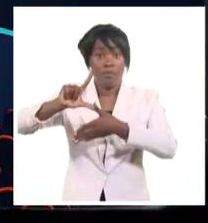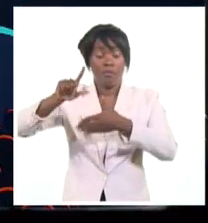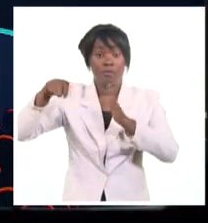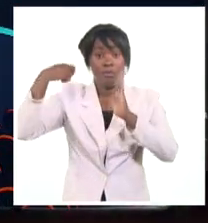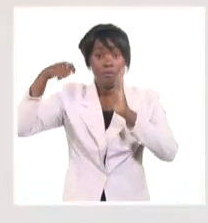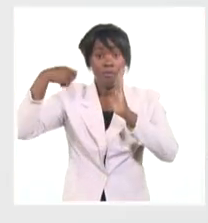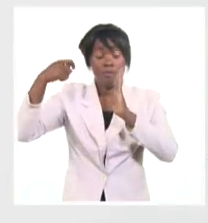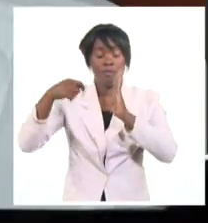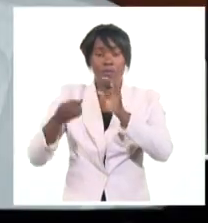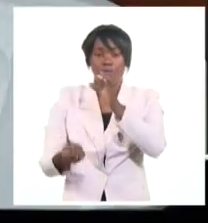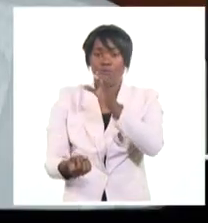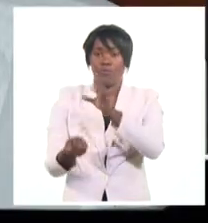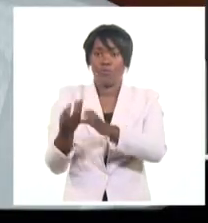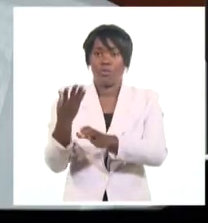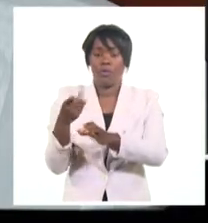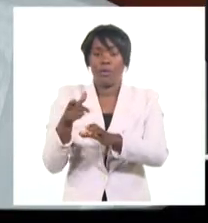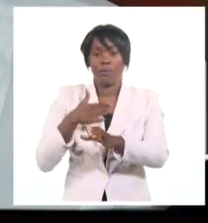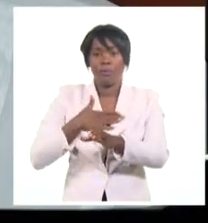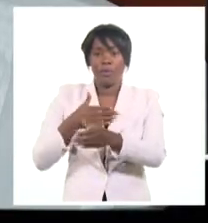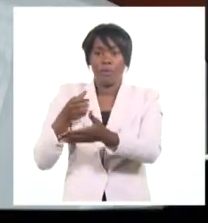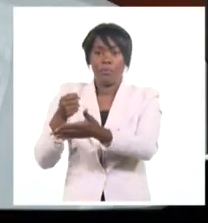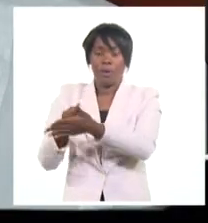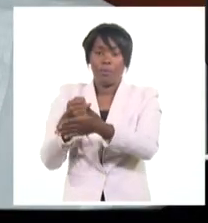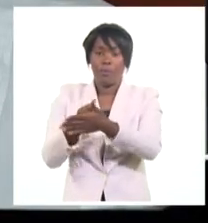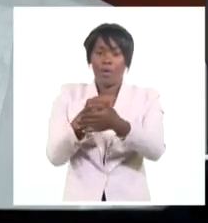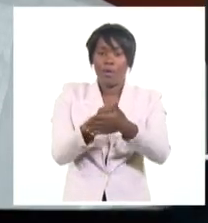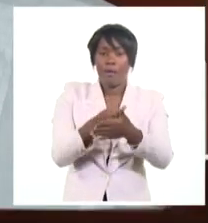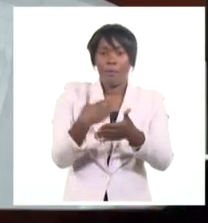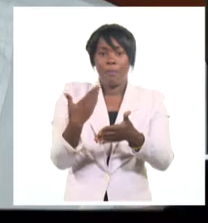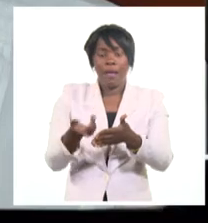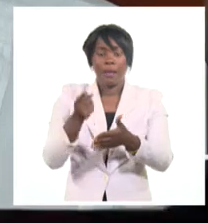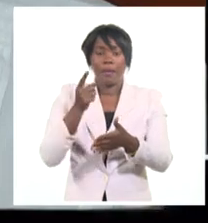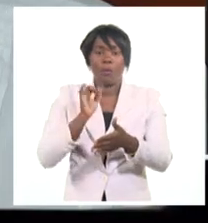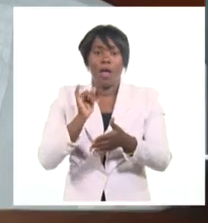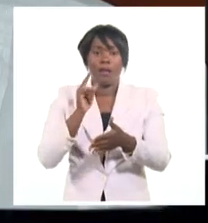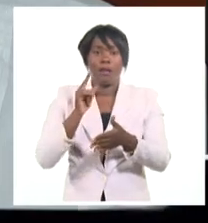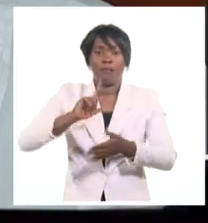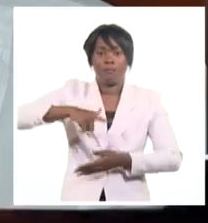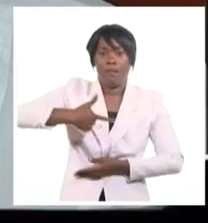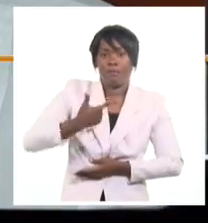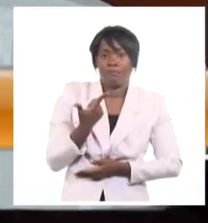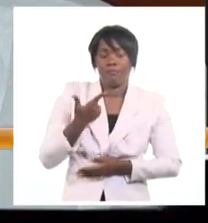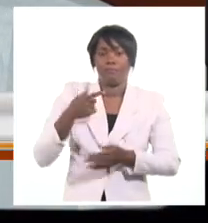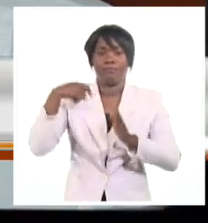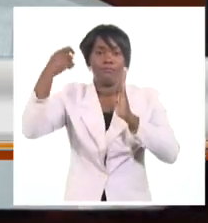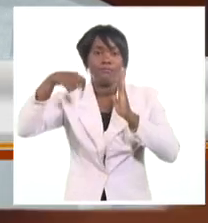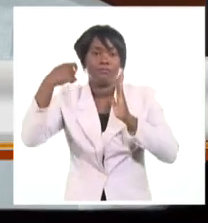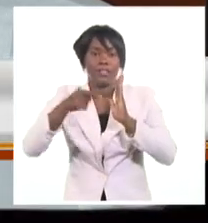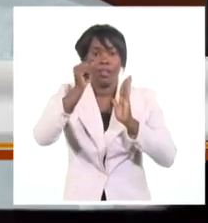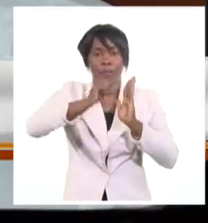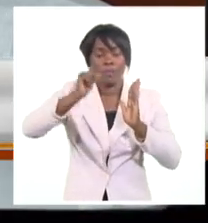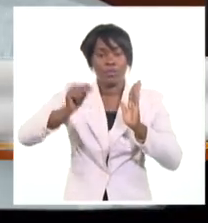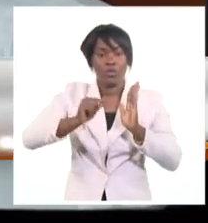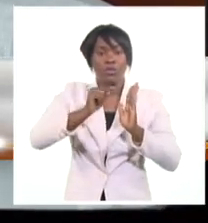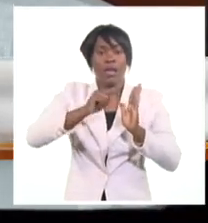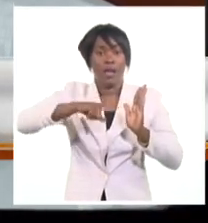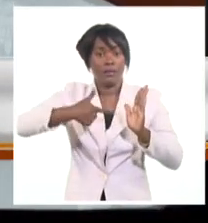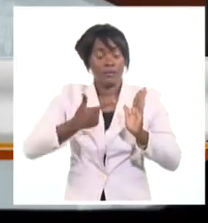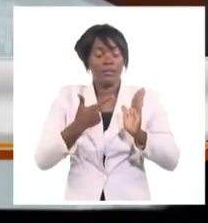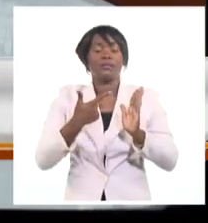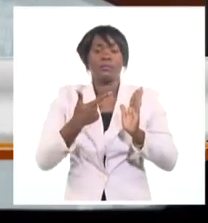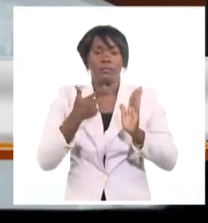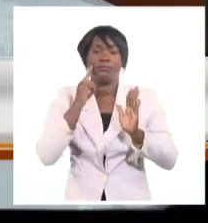que ha impulsado ha apoyado y respaldado a protegido a los cineastas y a las obras que han hecho los cineastas